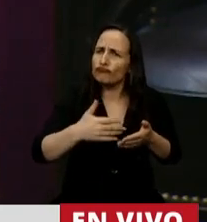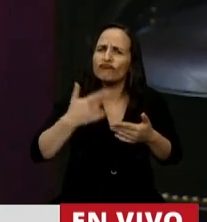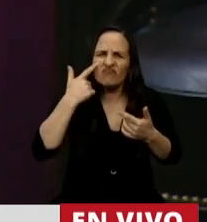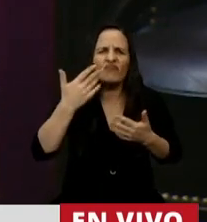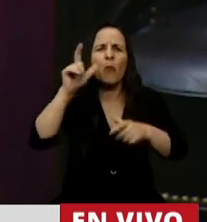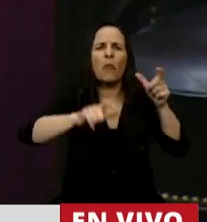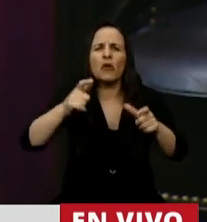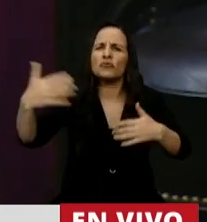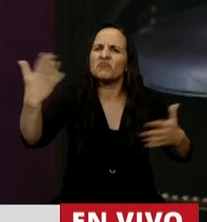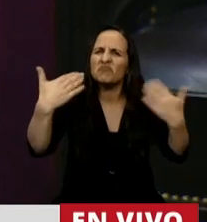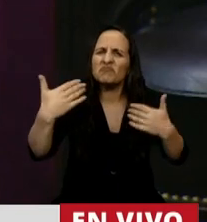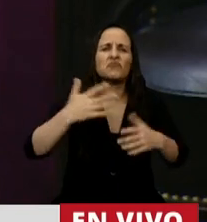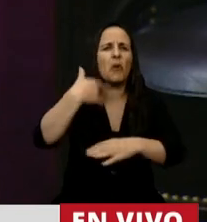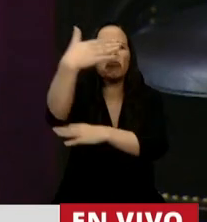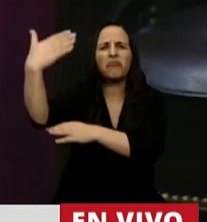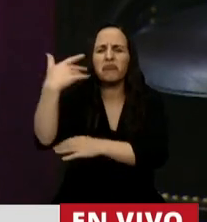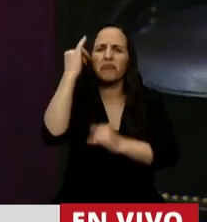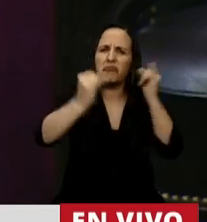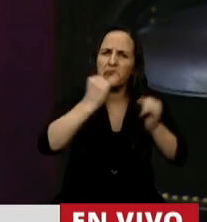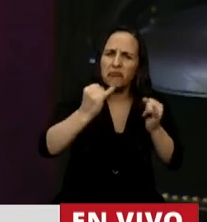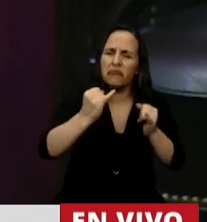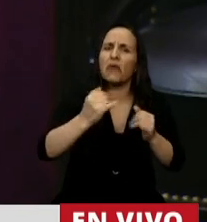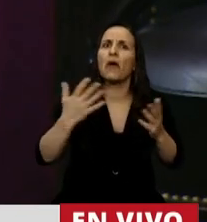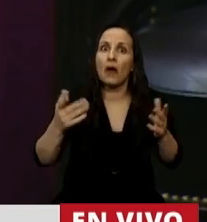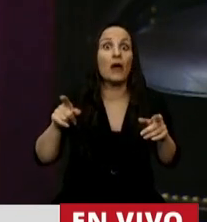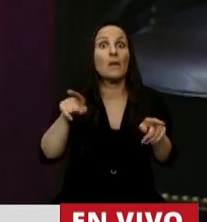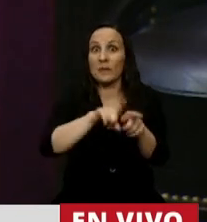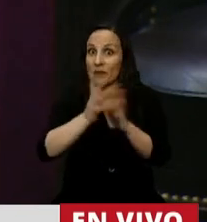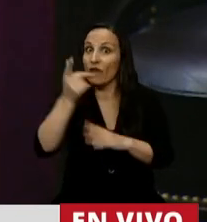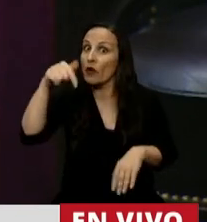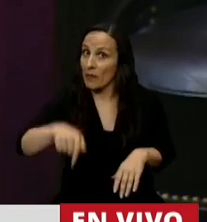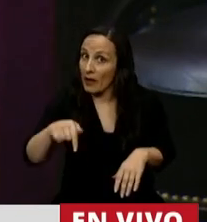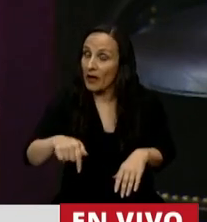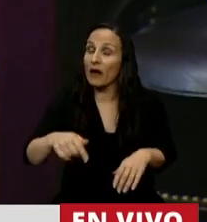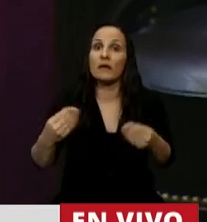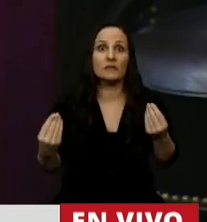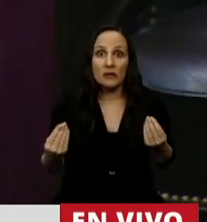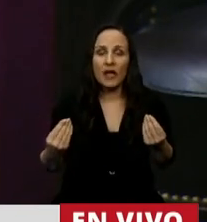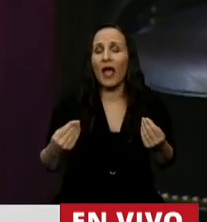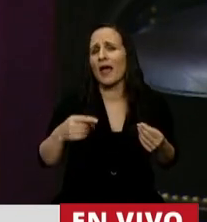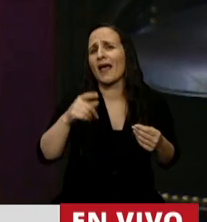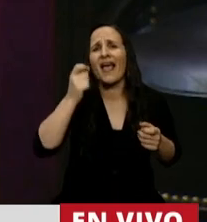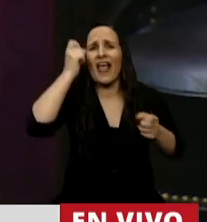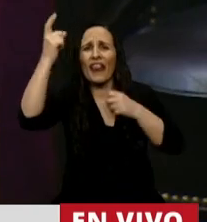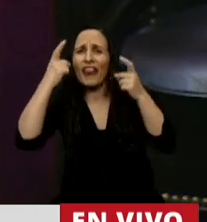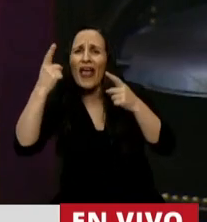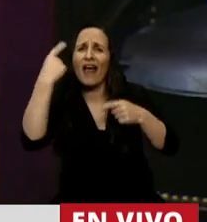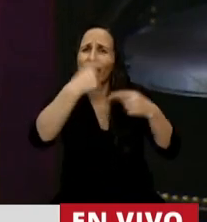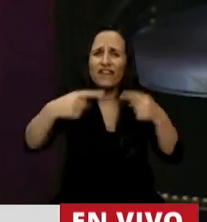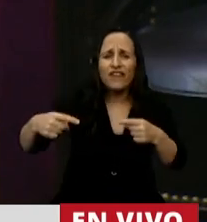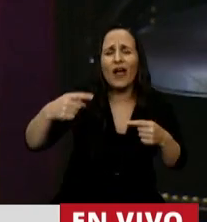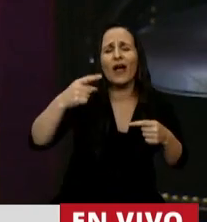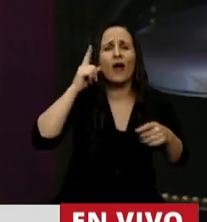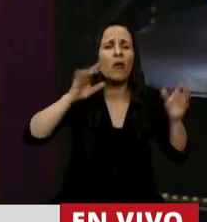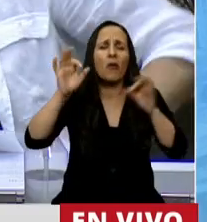las voces. Y con el mismo atino lo hizo esta vez, escuchando las distintas ideas, las distintas